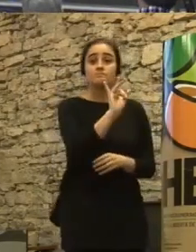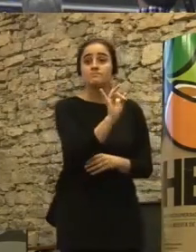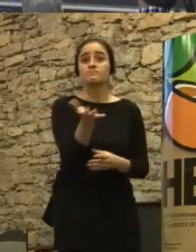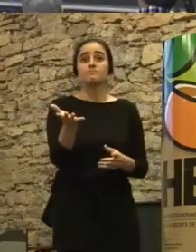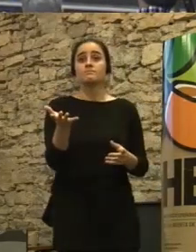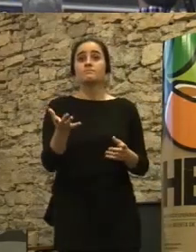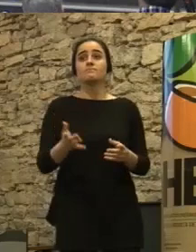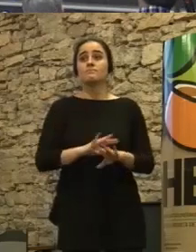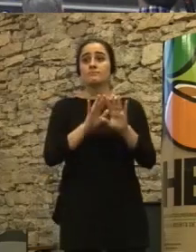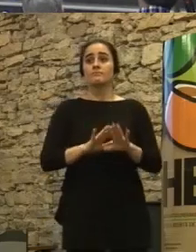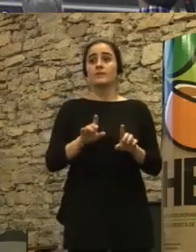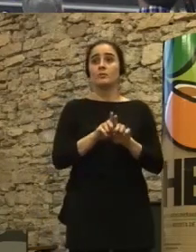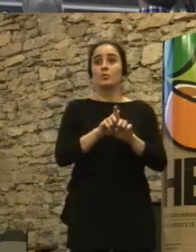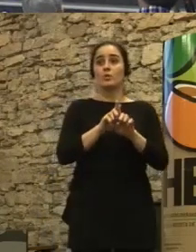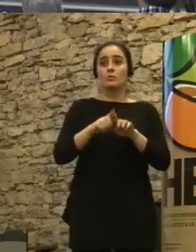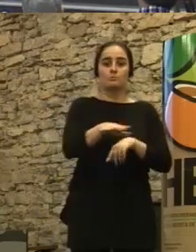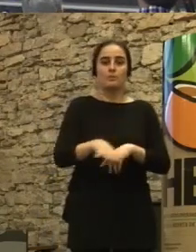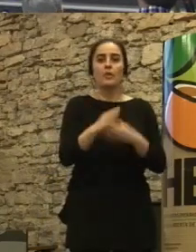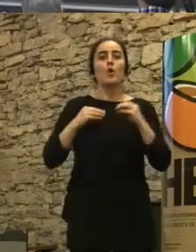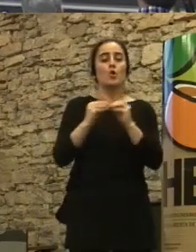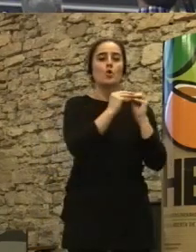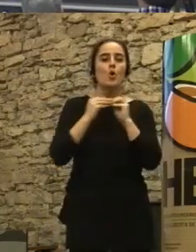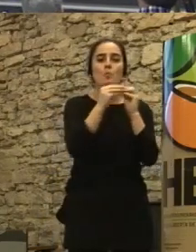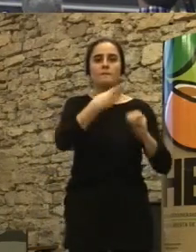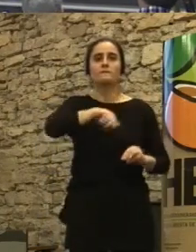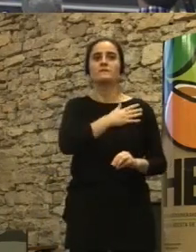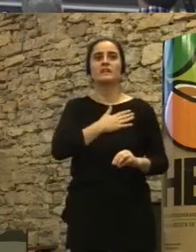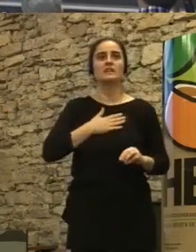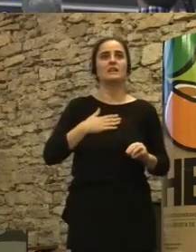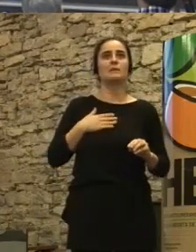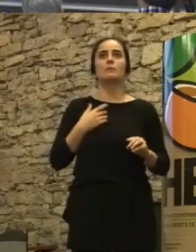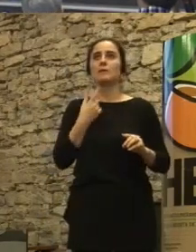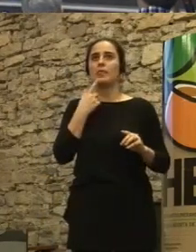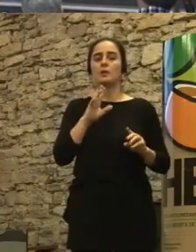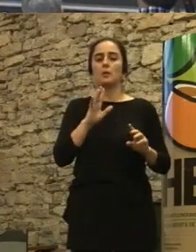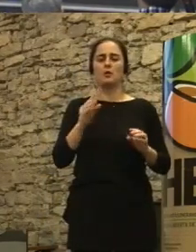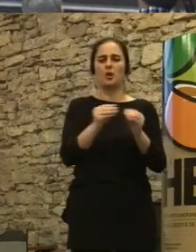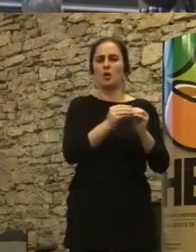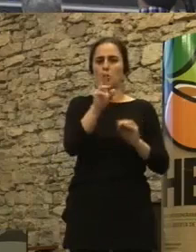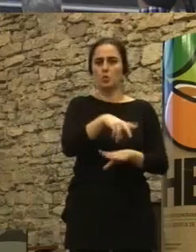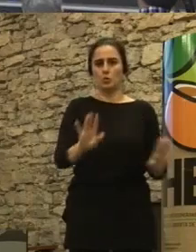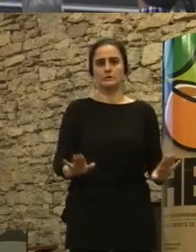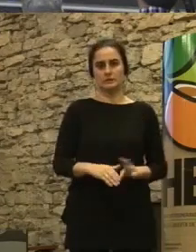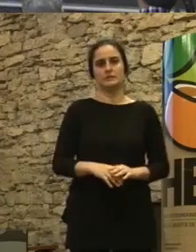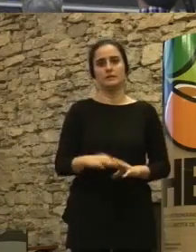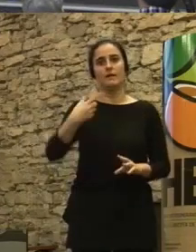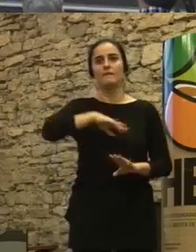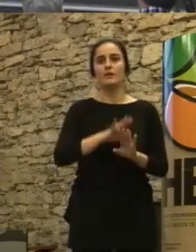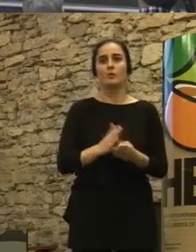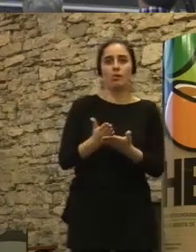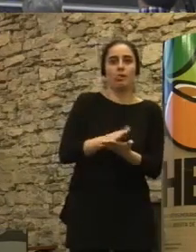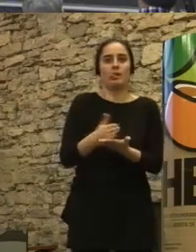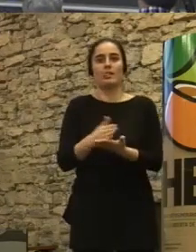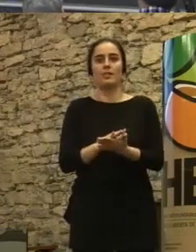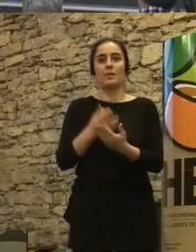que es un espacio común que nos empeñamos en no tratar como tal. O sea, está efectivamente ahí a medio camino entre